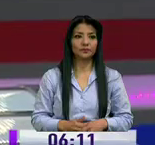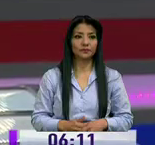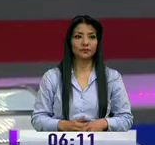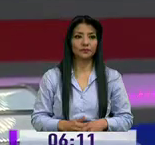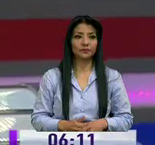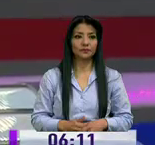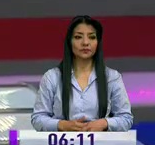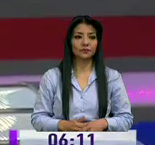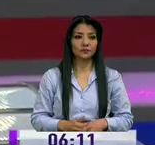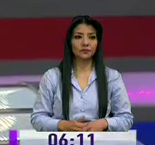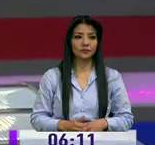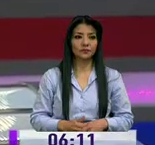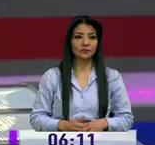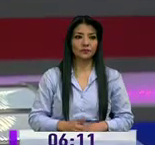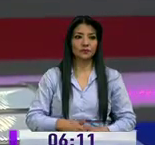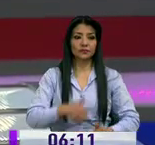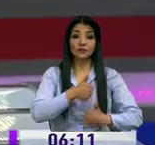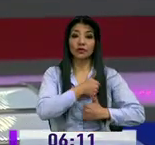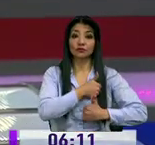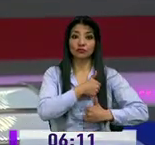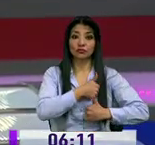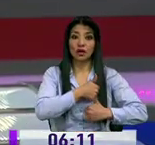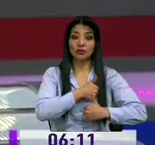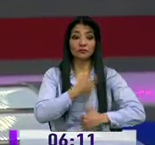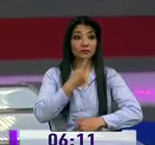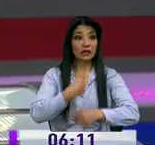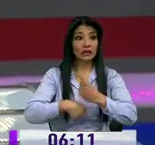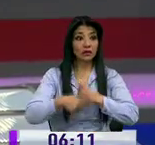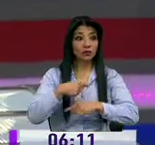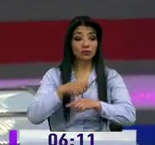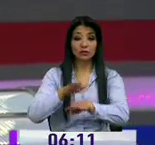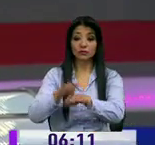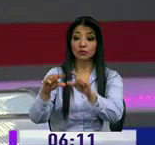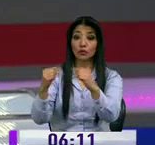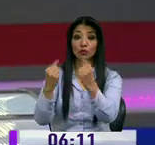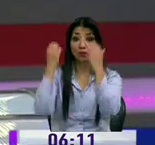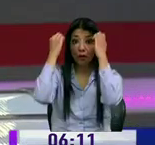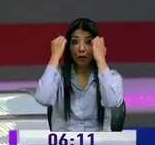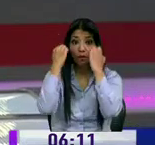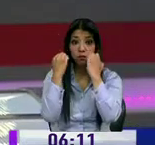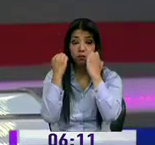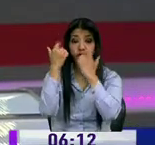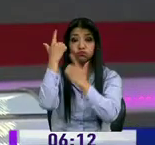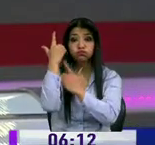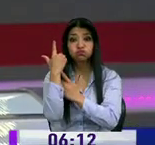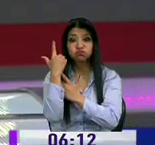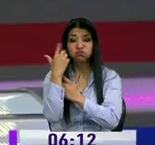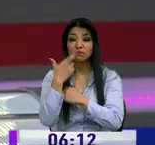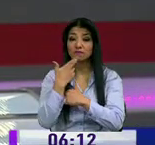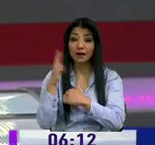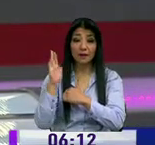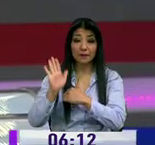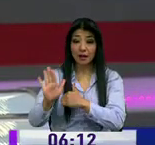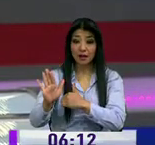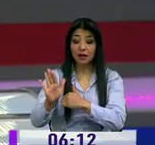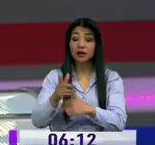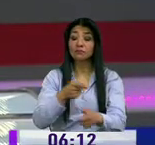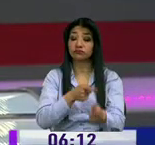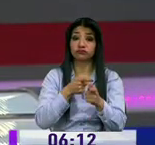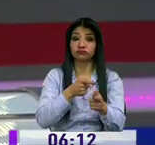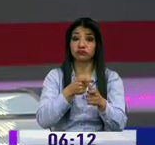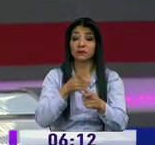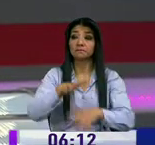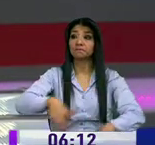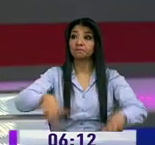Un soldado resultó herido, esto tras un nuevo ataque por parte de un grupo subversivo en la zona fronteriza. Este hecho dejó sin energía eléctrica al municipio